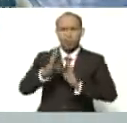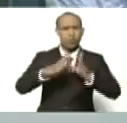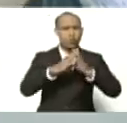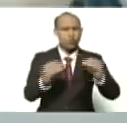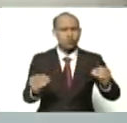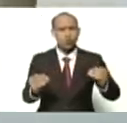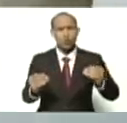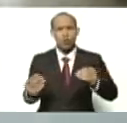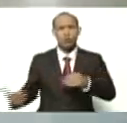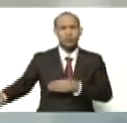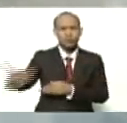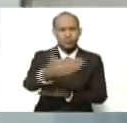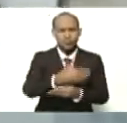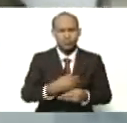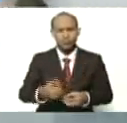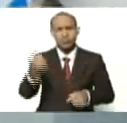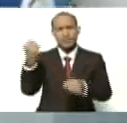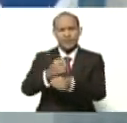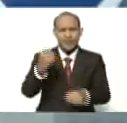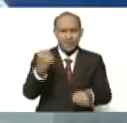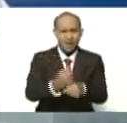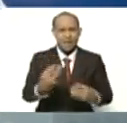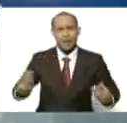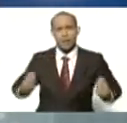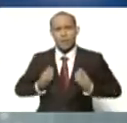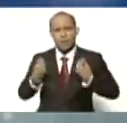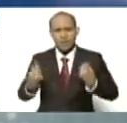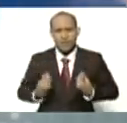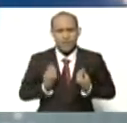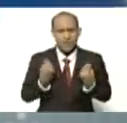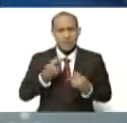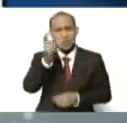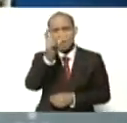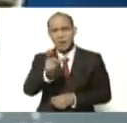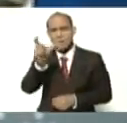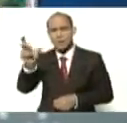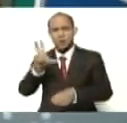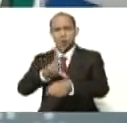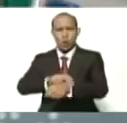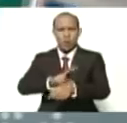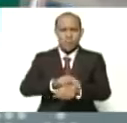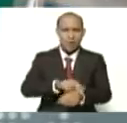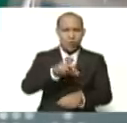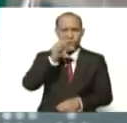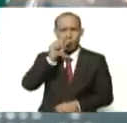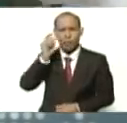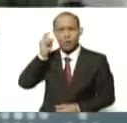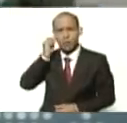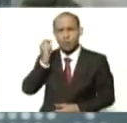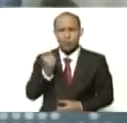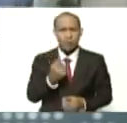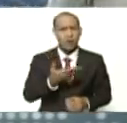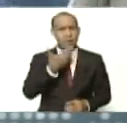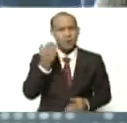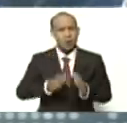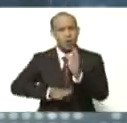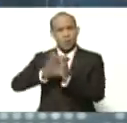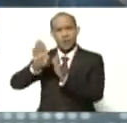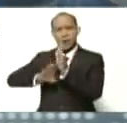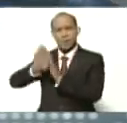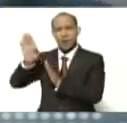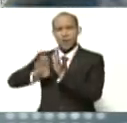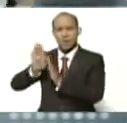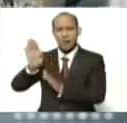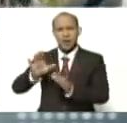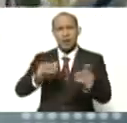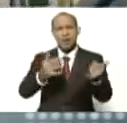condiciones de ingresos de trabajo y de vida del personal sanitario de los médicos de las médicas mejorándolo ya